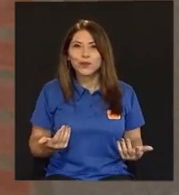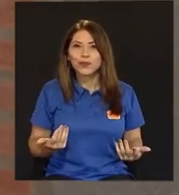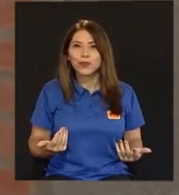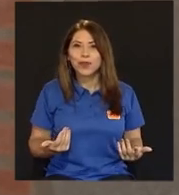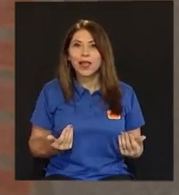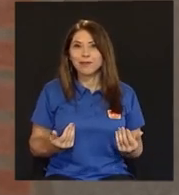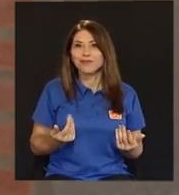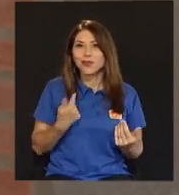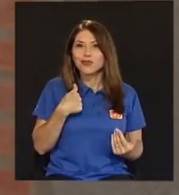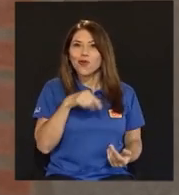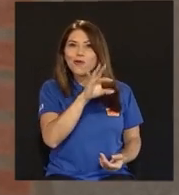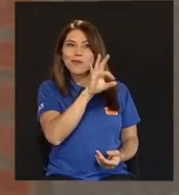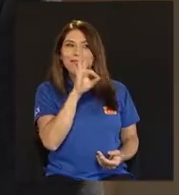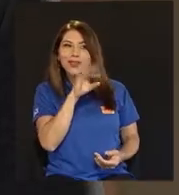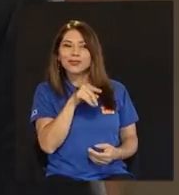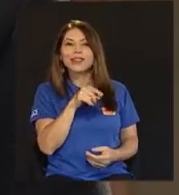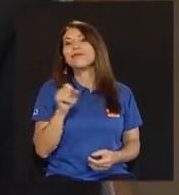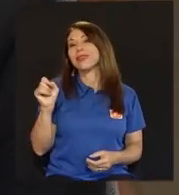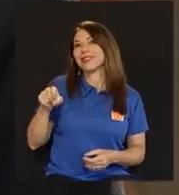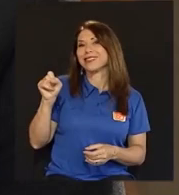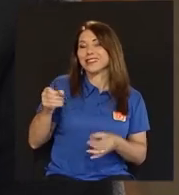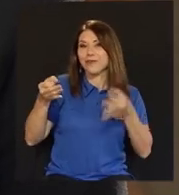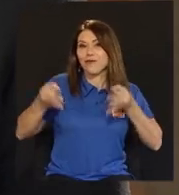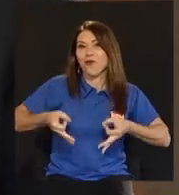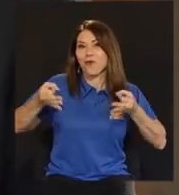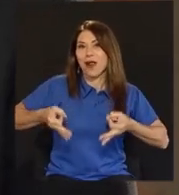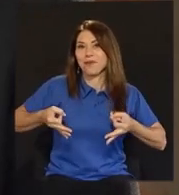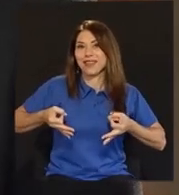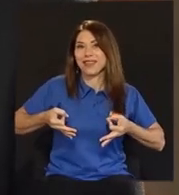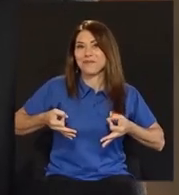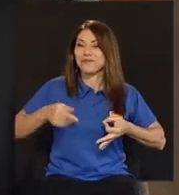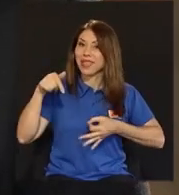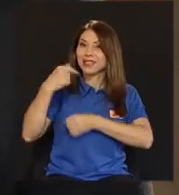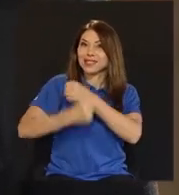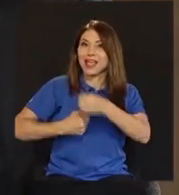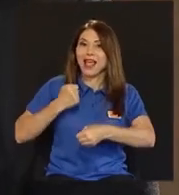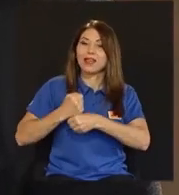llevó a esta invitación? Sí, sí, formalmente este año con la